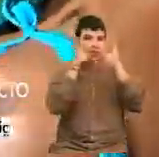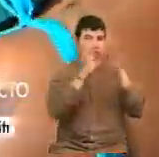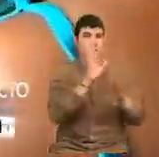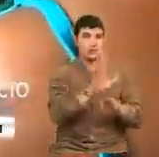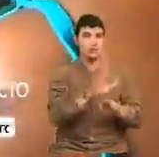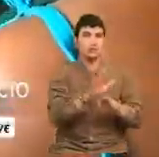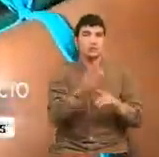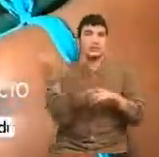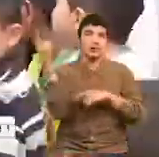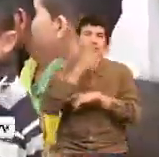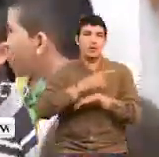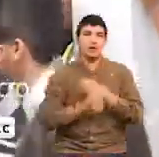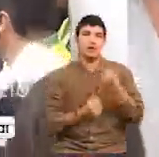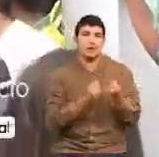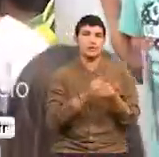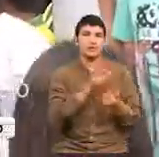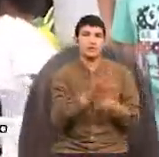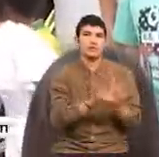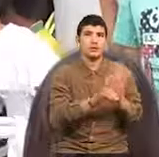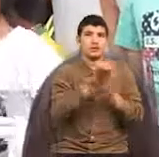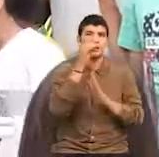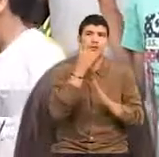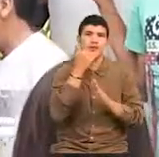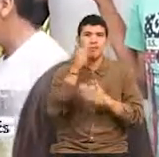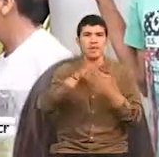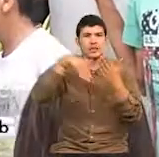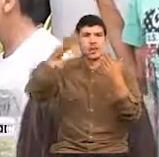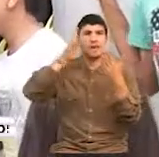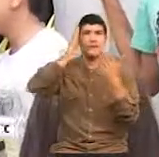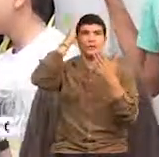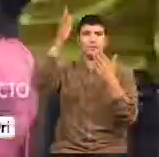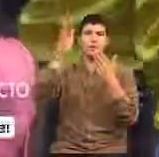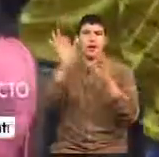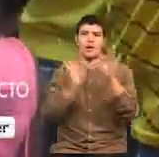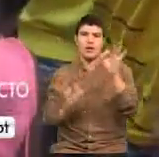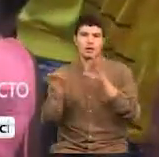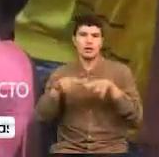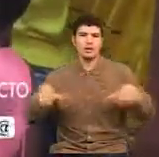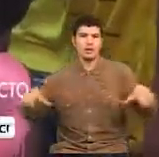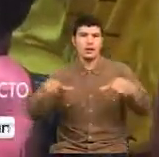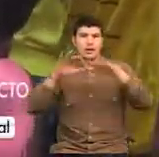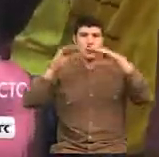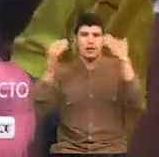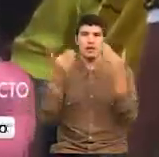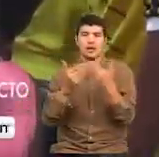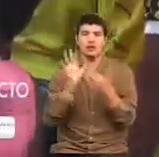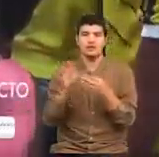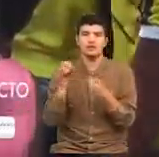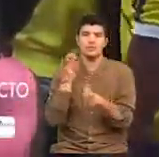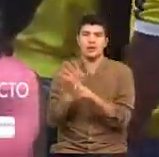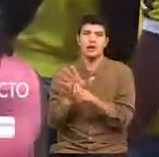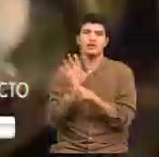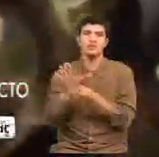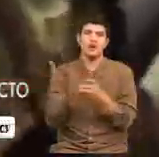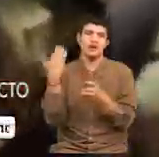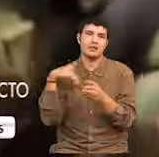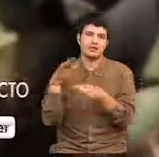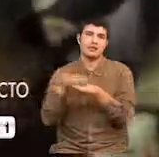las llamadas jornadas de apoyo al desarrollo, como Pintando el Futuro, que busca adecuar planteles educativos en sectores donde la violencia hizo